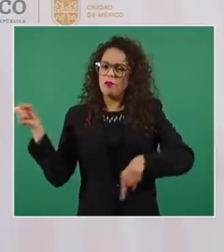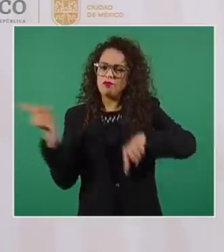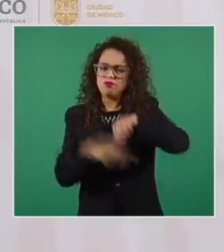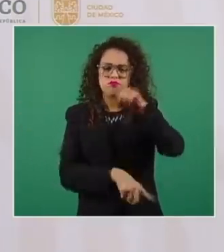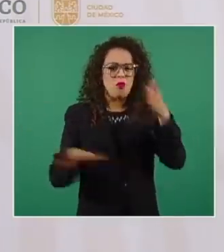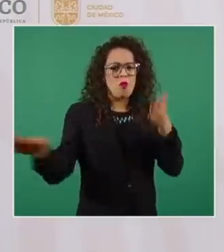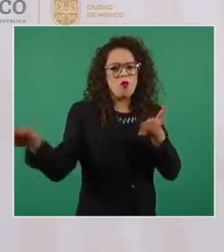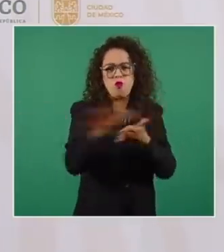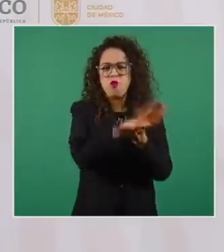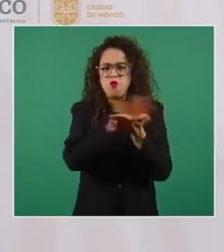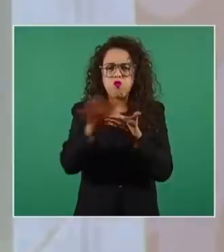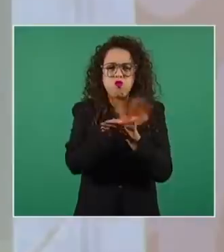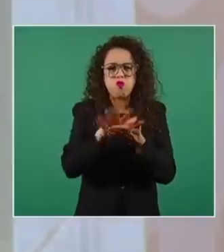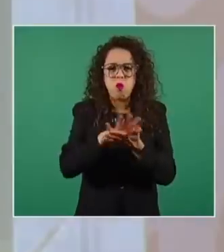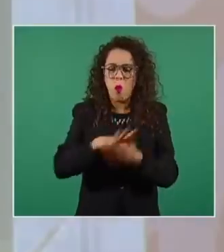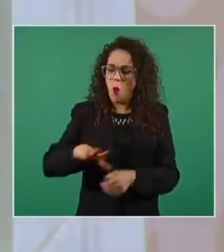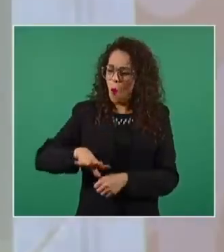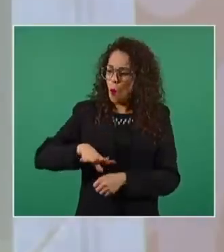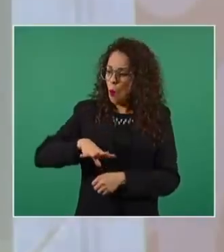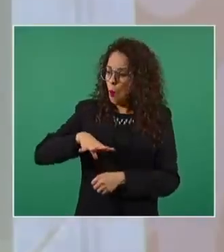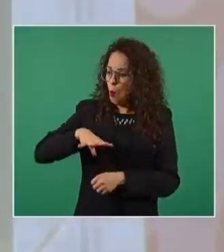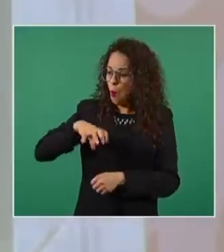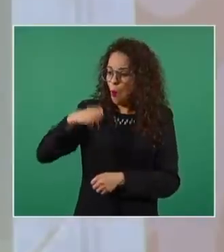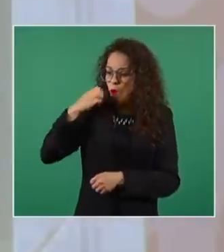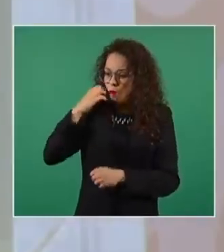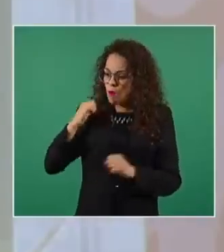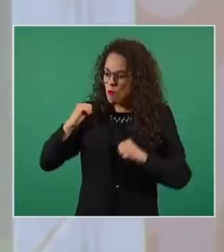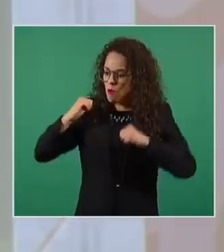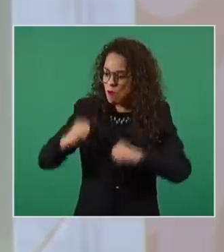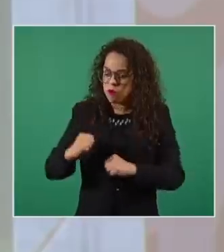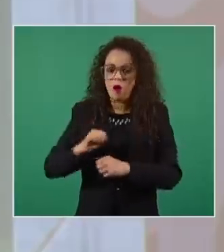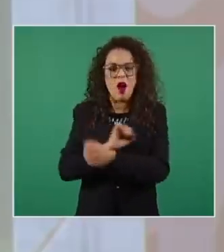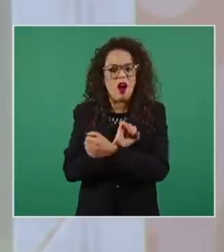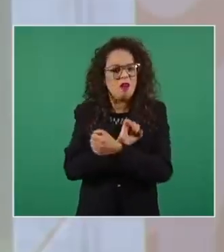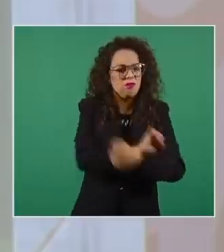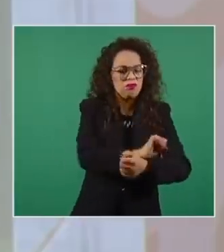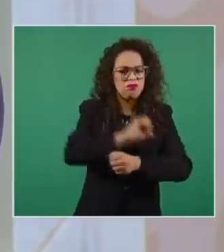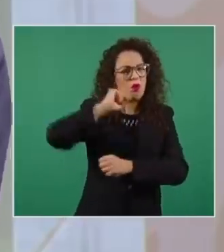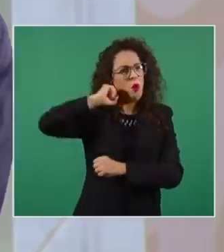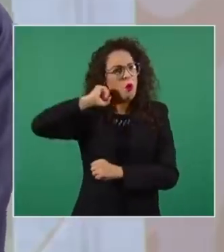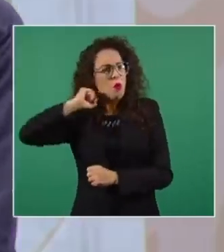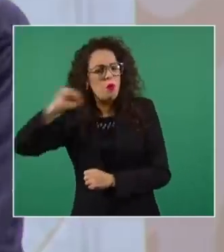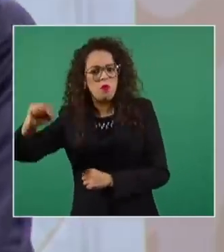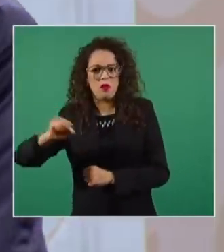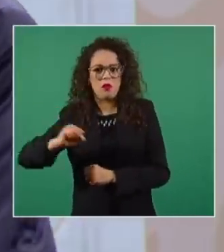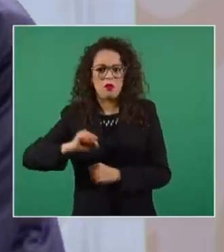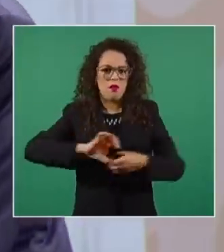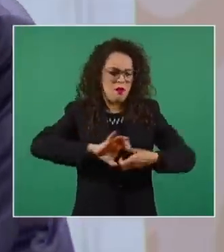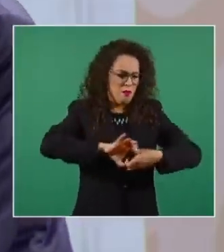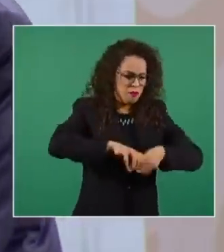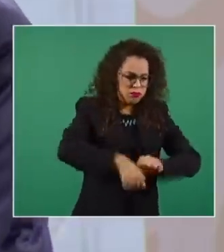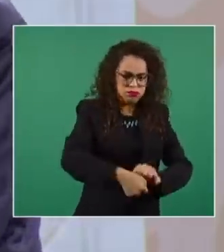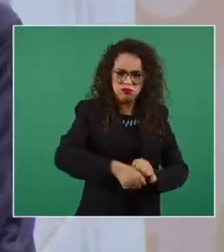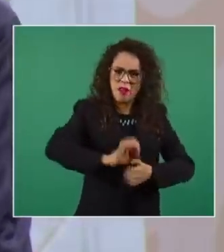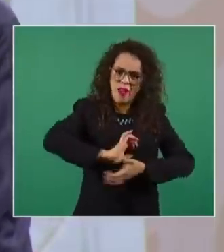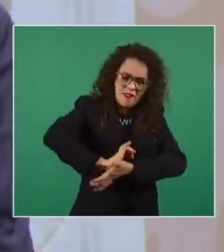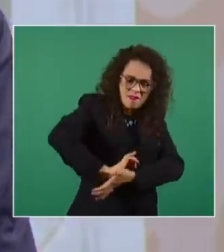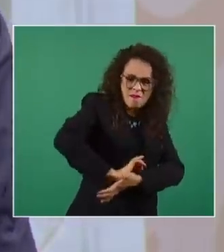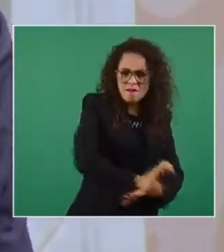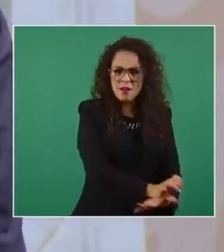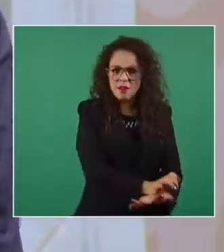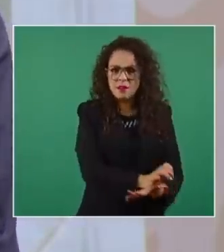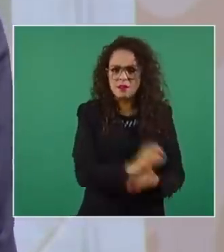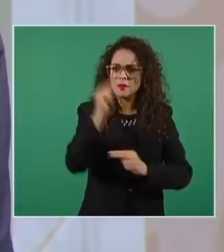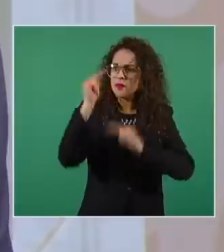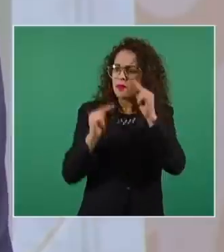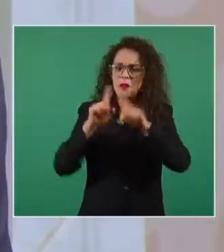tierra la ambición, la esclavitud, la opresión, el racismo, el